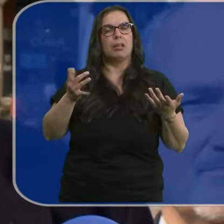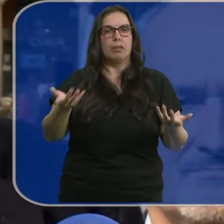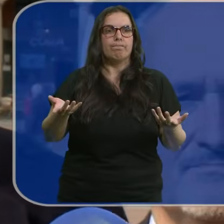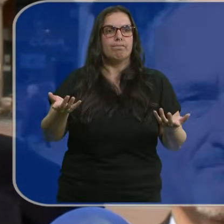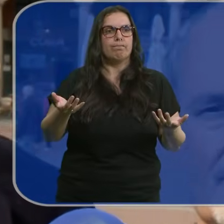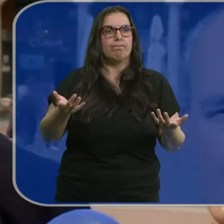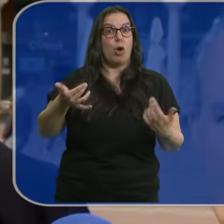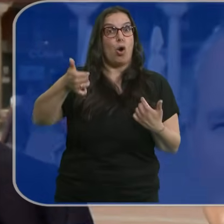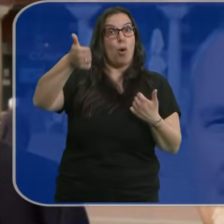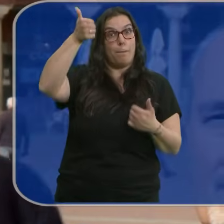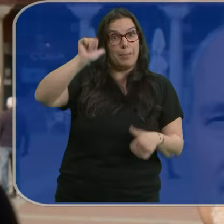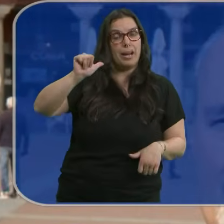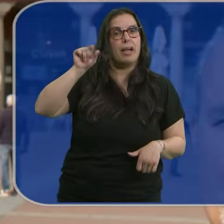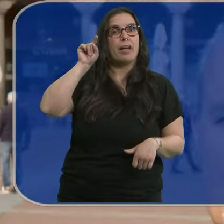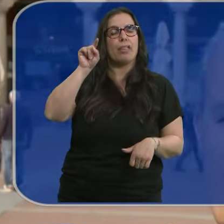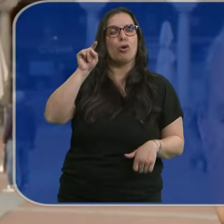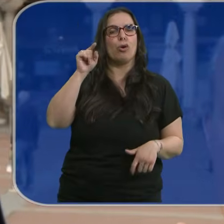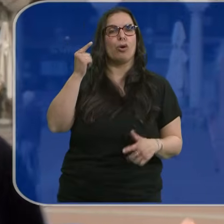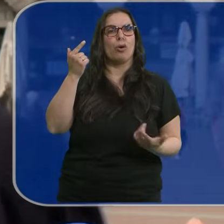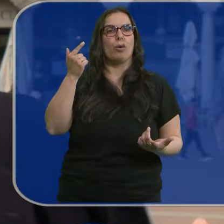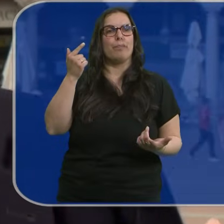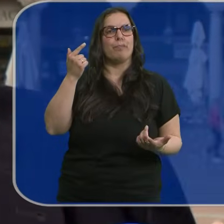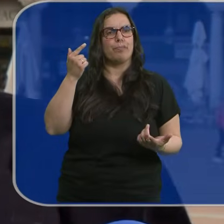esa operación está